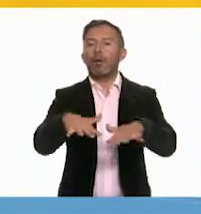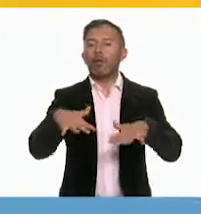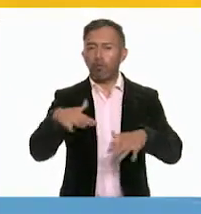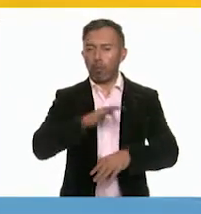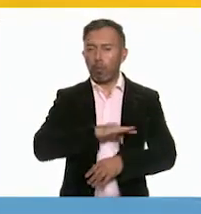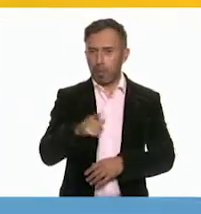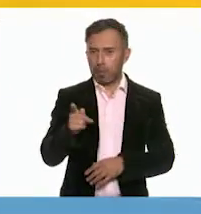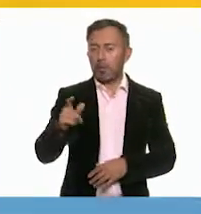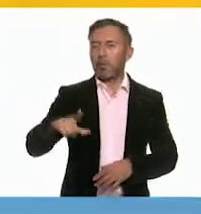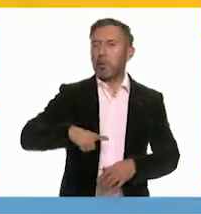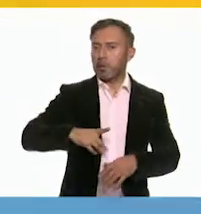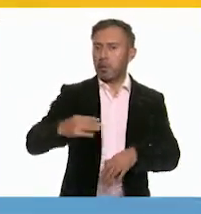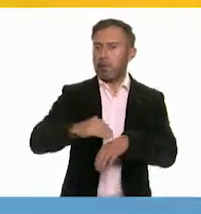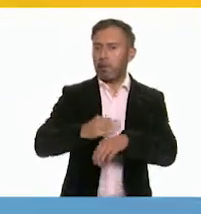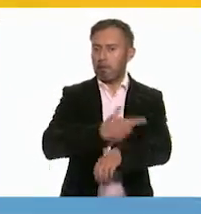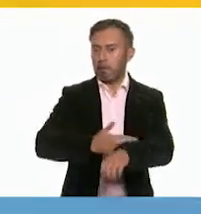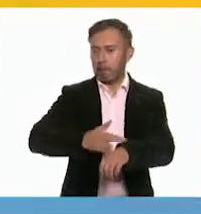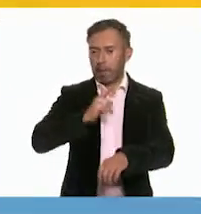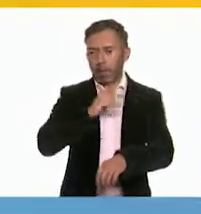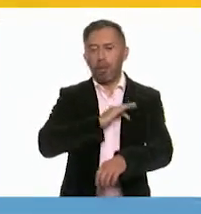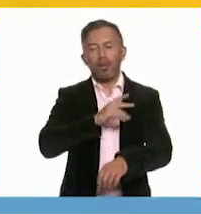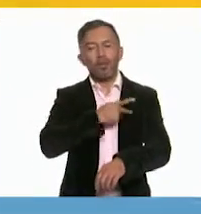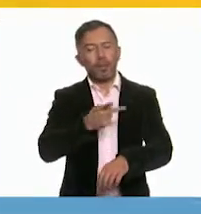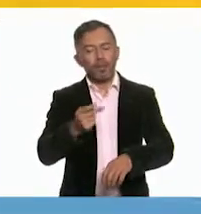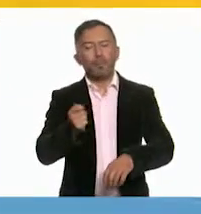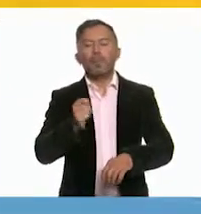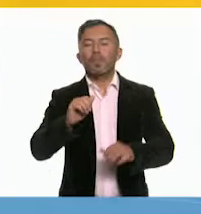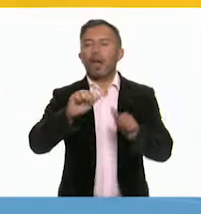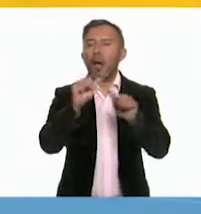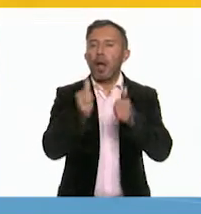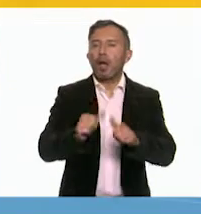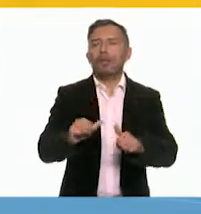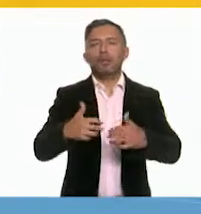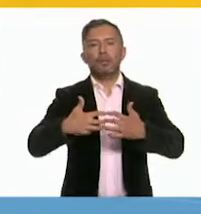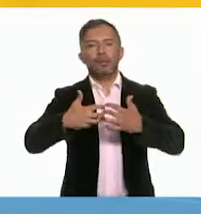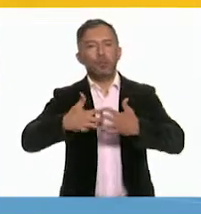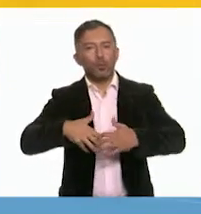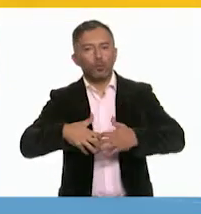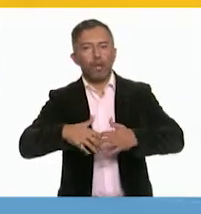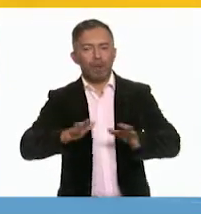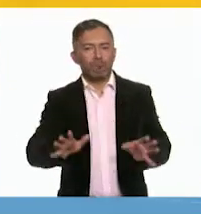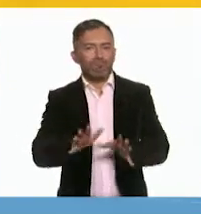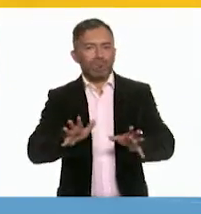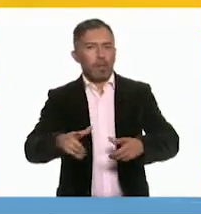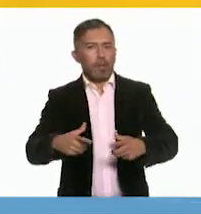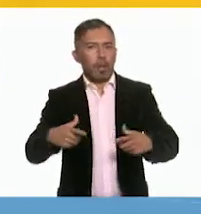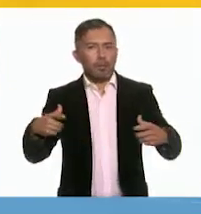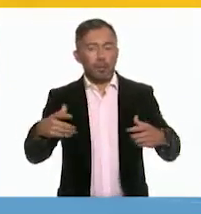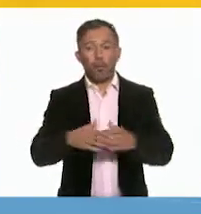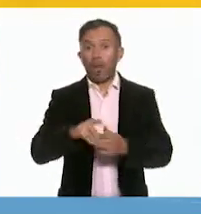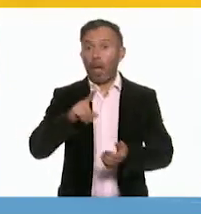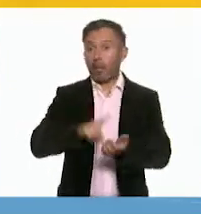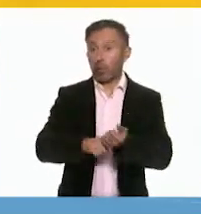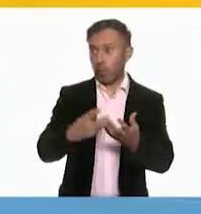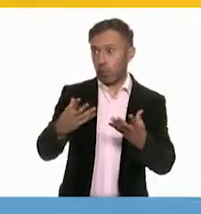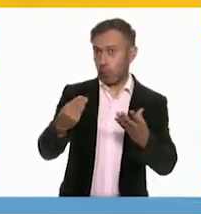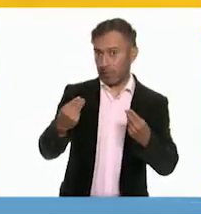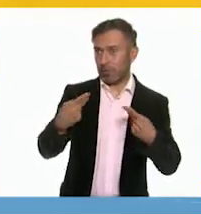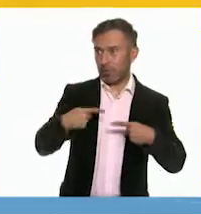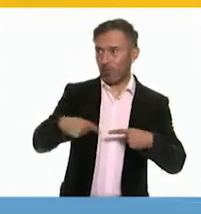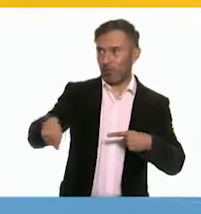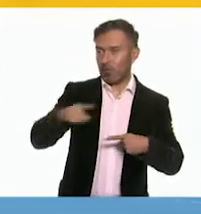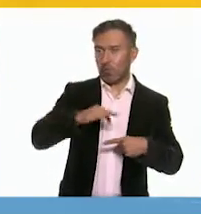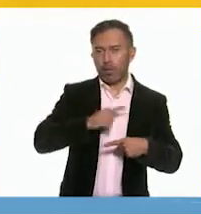pobreza, fomentando las artes y la industria. A pesar de tener un contingente numeroso, la derrota en el